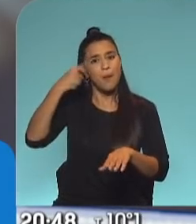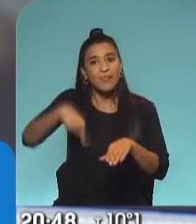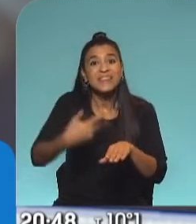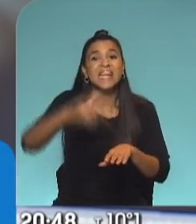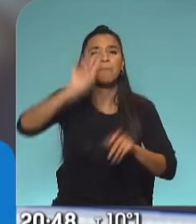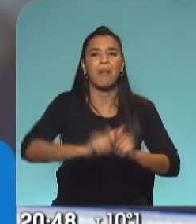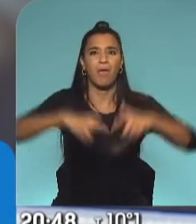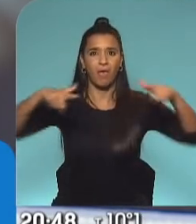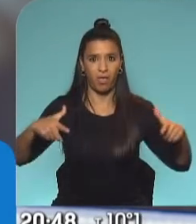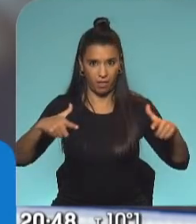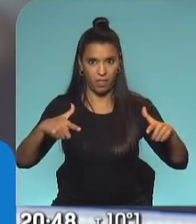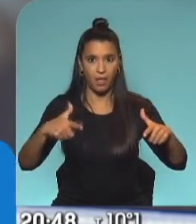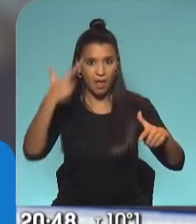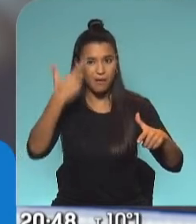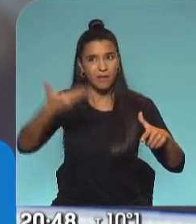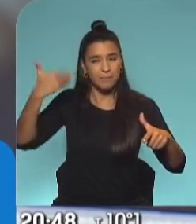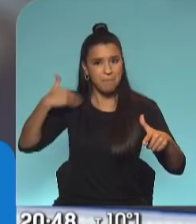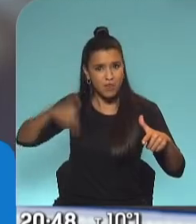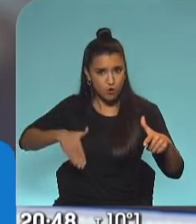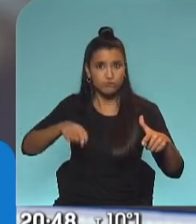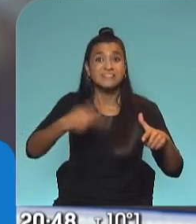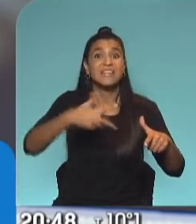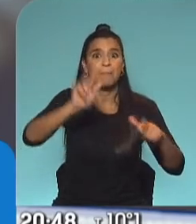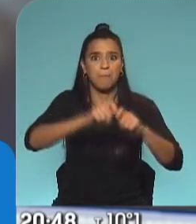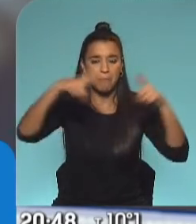pero además, digo, es para que nos demos una idea,